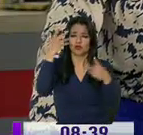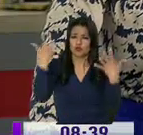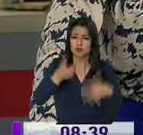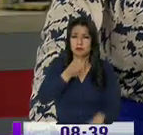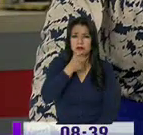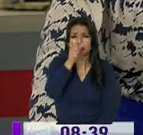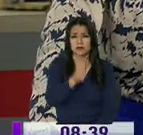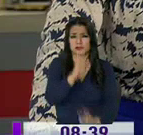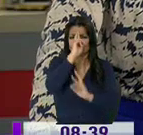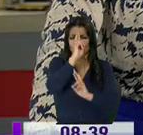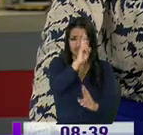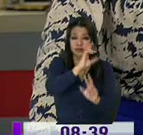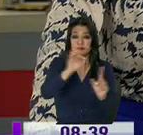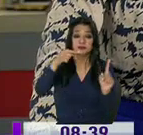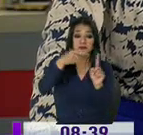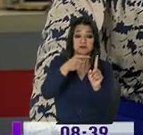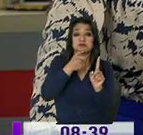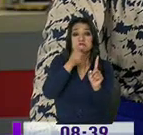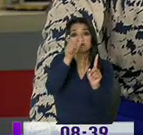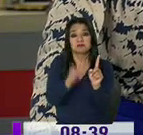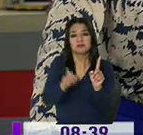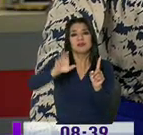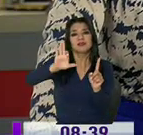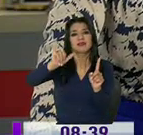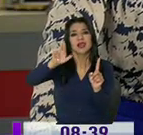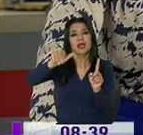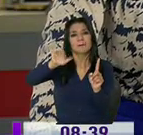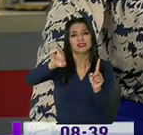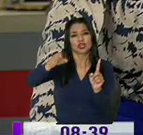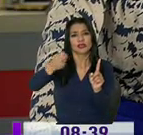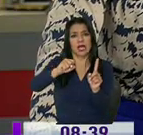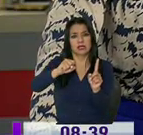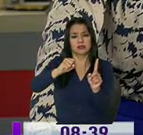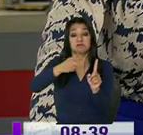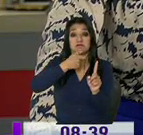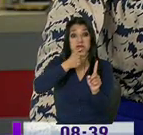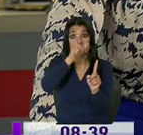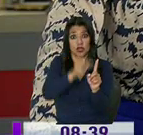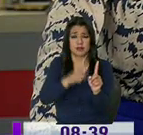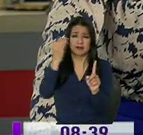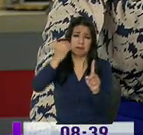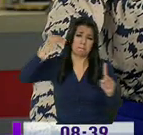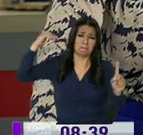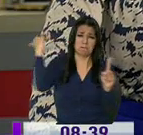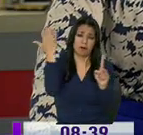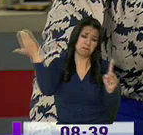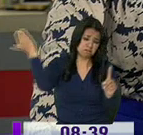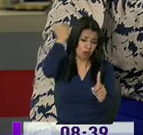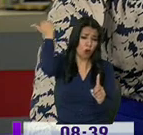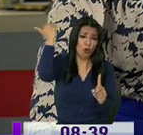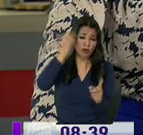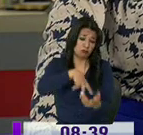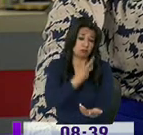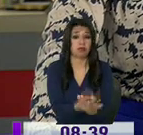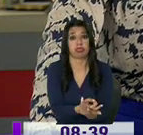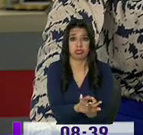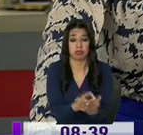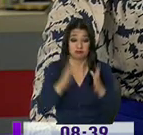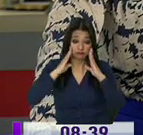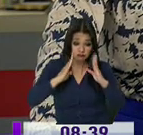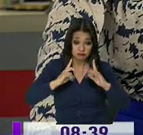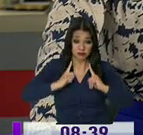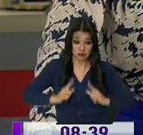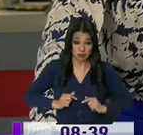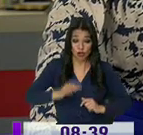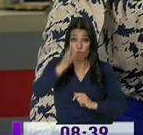irrespeto. Freddy Paredes, periodista de Teleamazonas, fue golpeado por un objeto que lanzó un supuesto protestante. Luego de la atención médica que